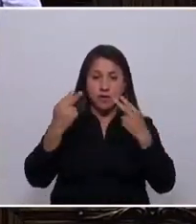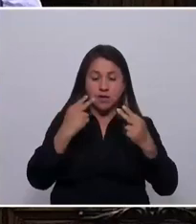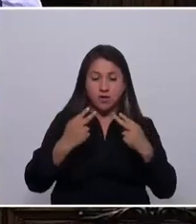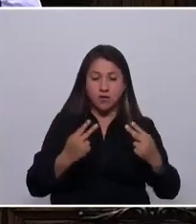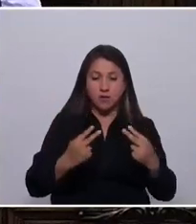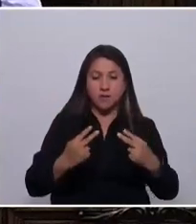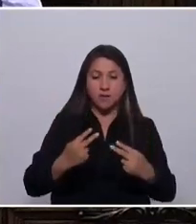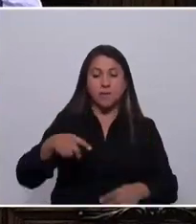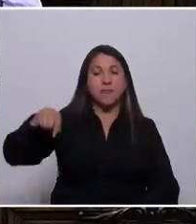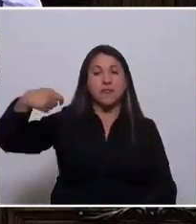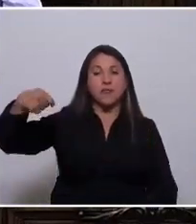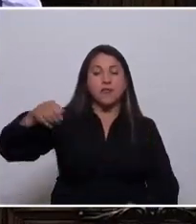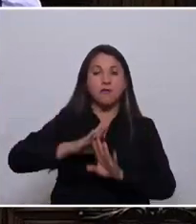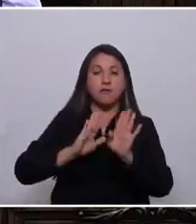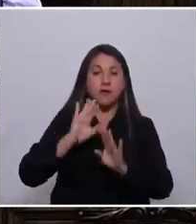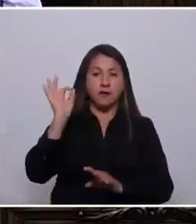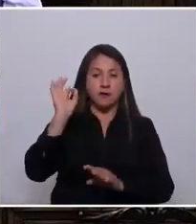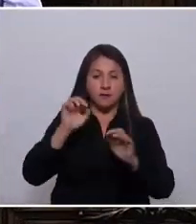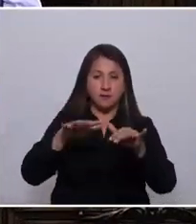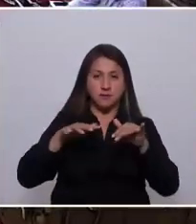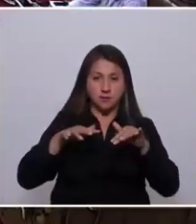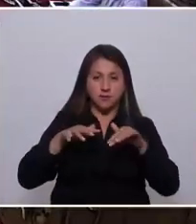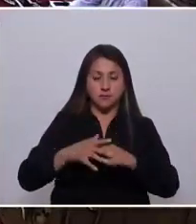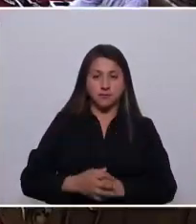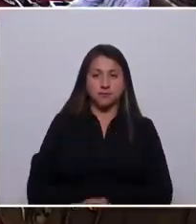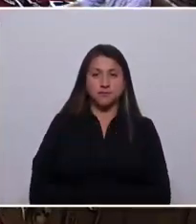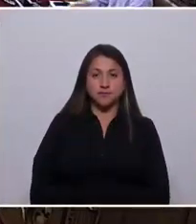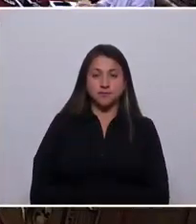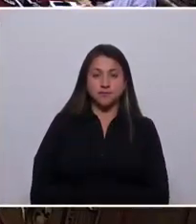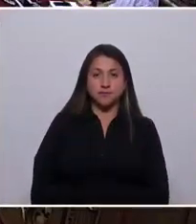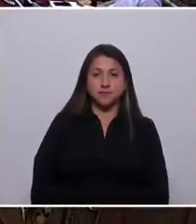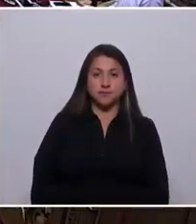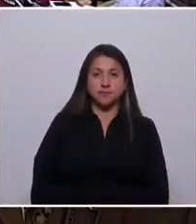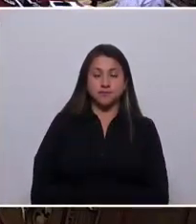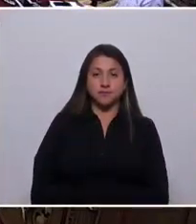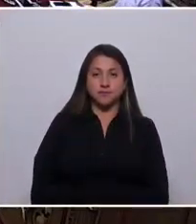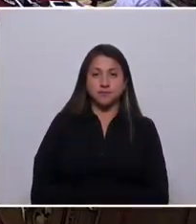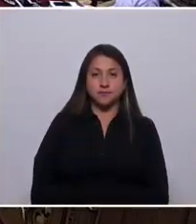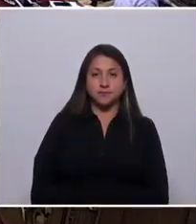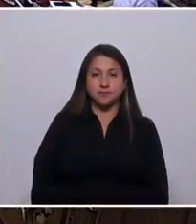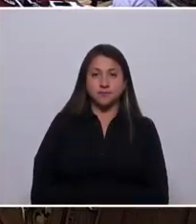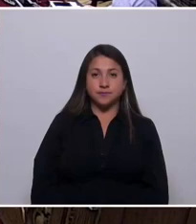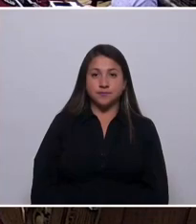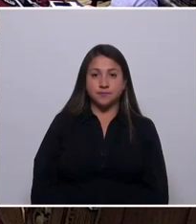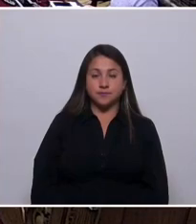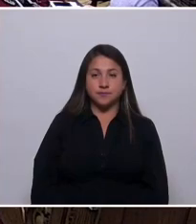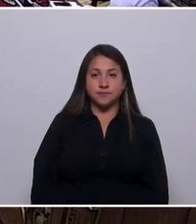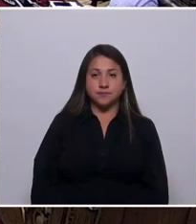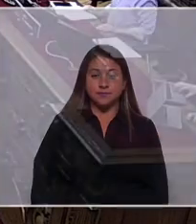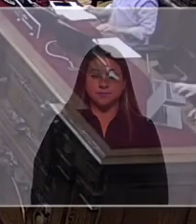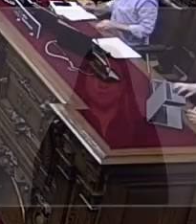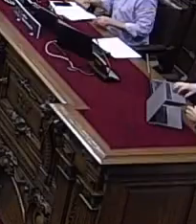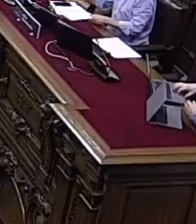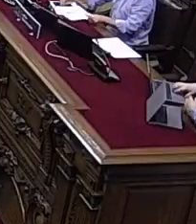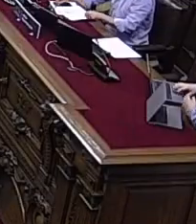Se levanta la sesión. De la bancada de YouTube, está fuerte.